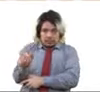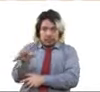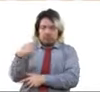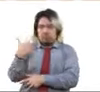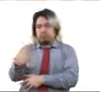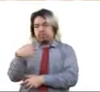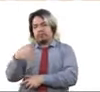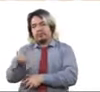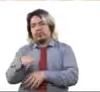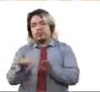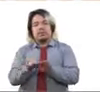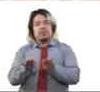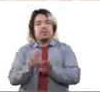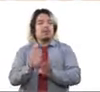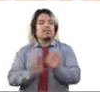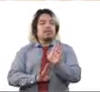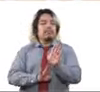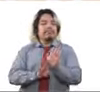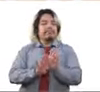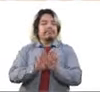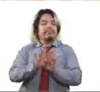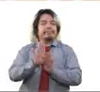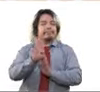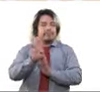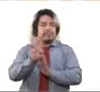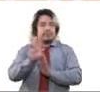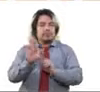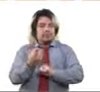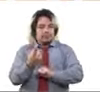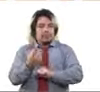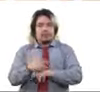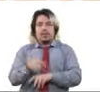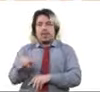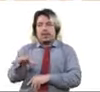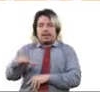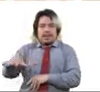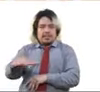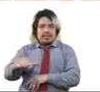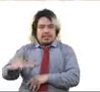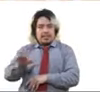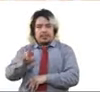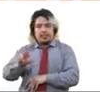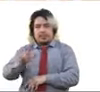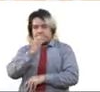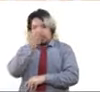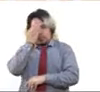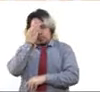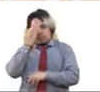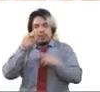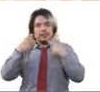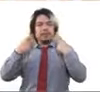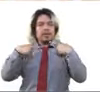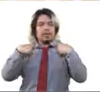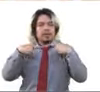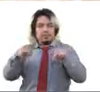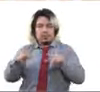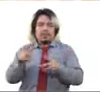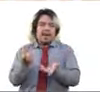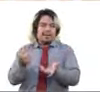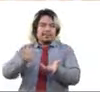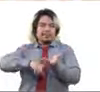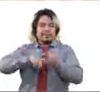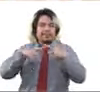avance porque implica el reconocimiento de la función y la labor docente de